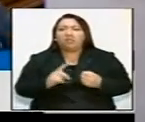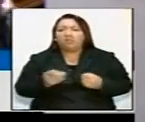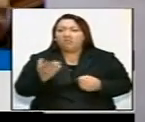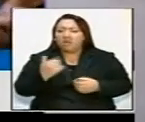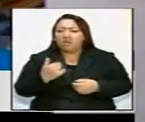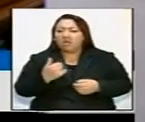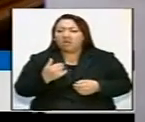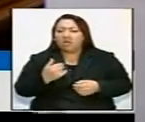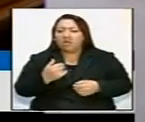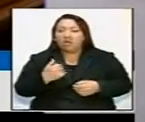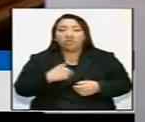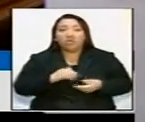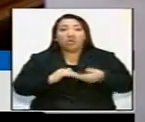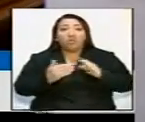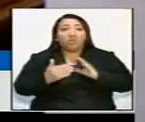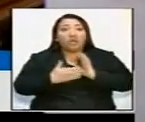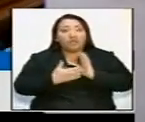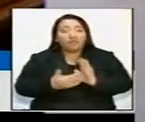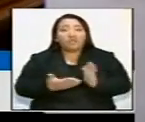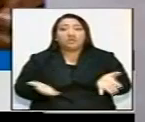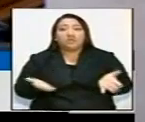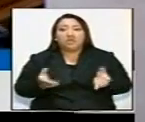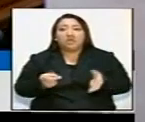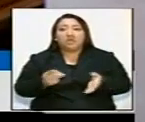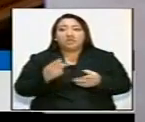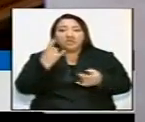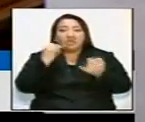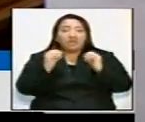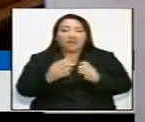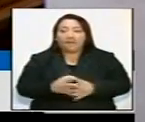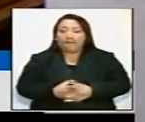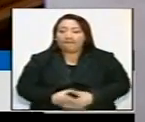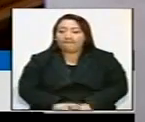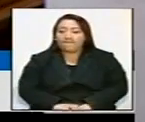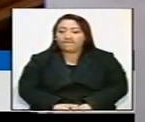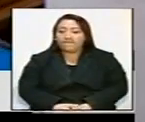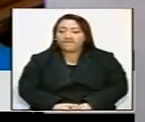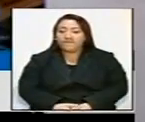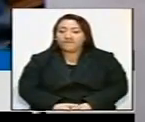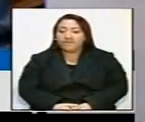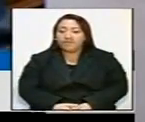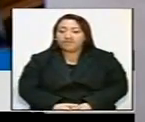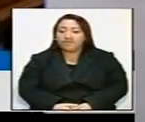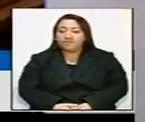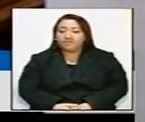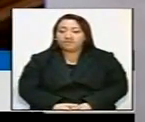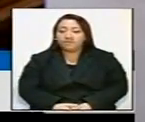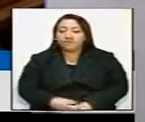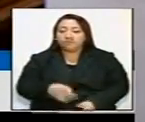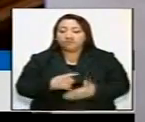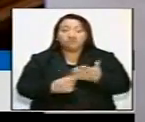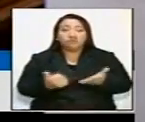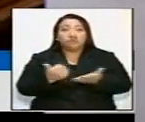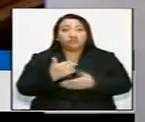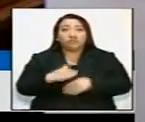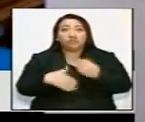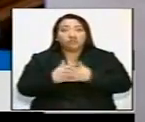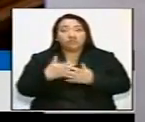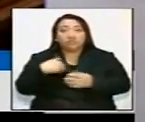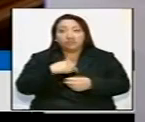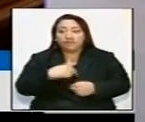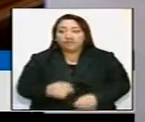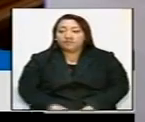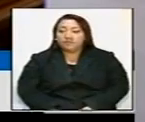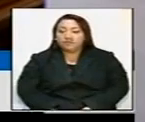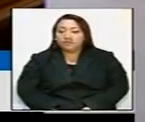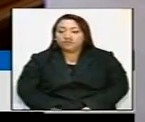van a nuestras comunidades a presentar estas ideas que parecen interesantes y que nos van a beneficiar a nosotros. El